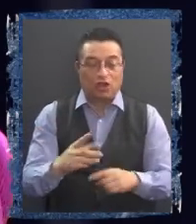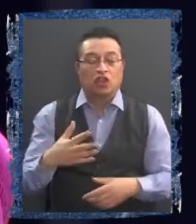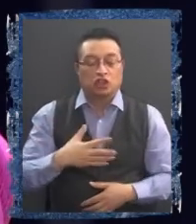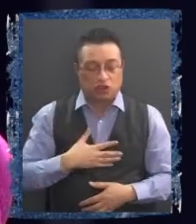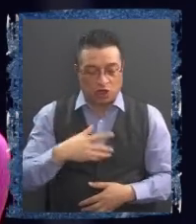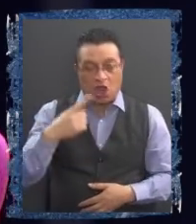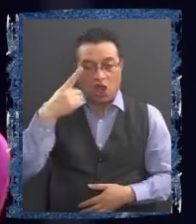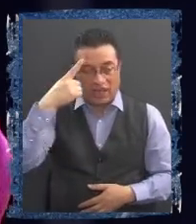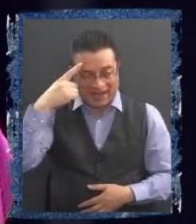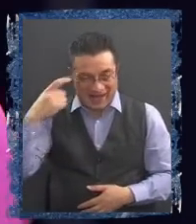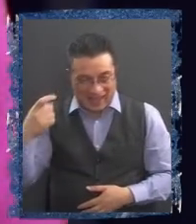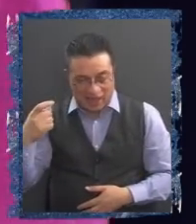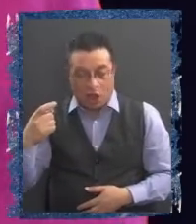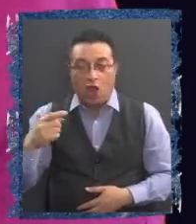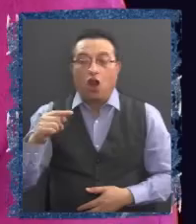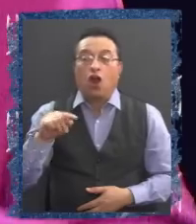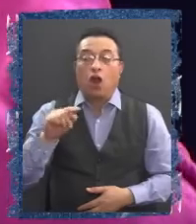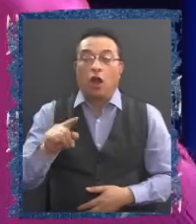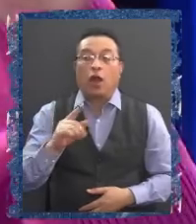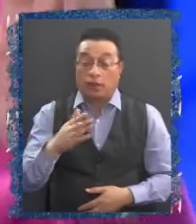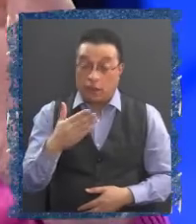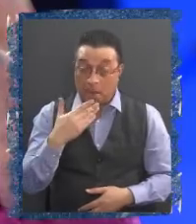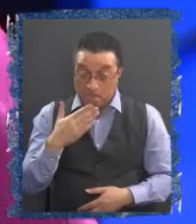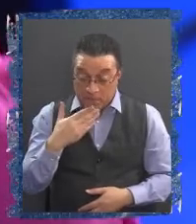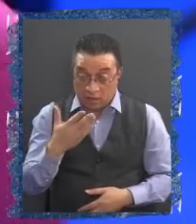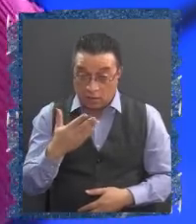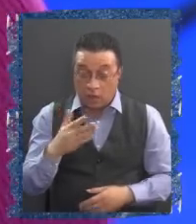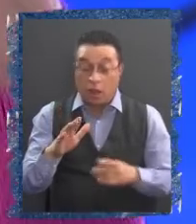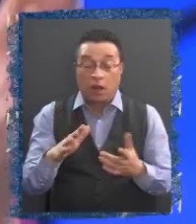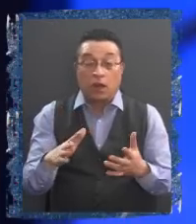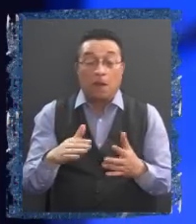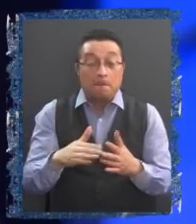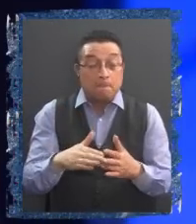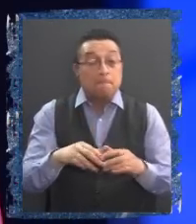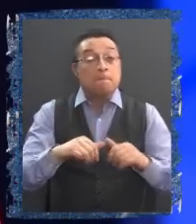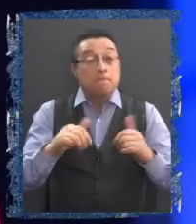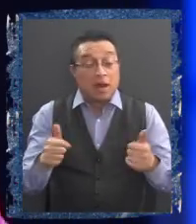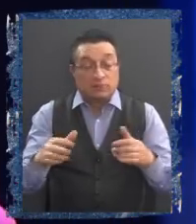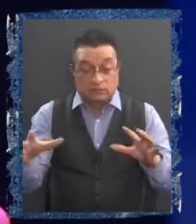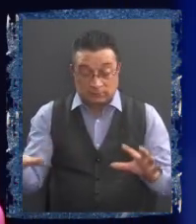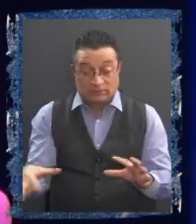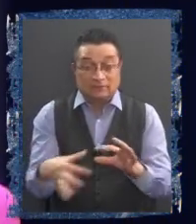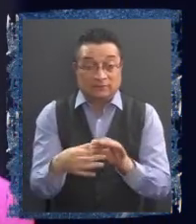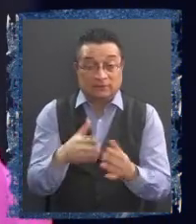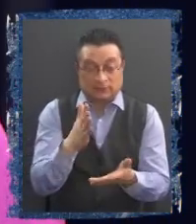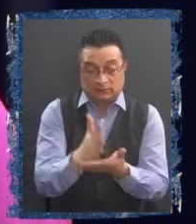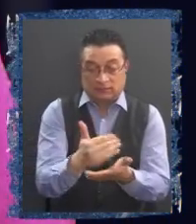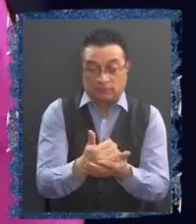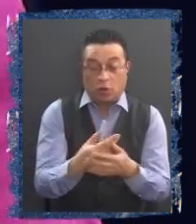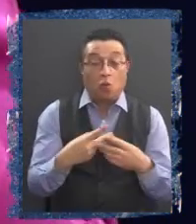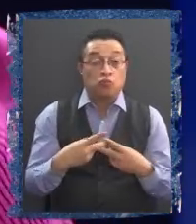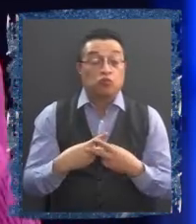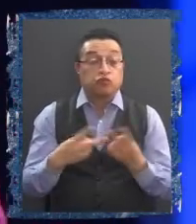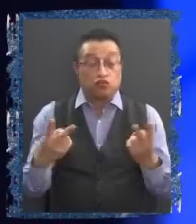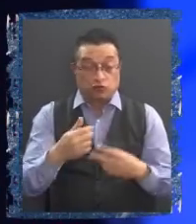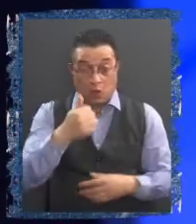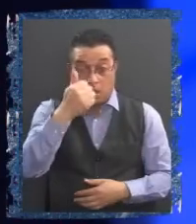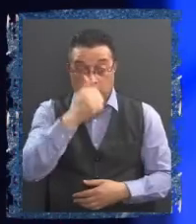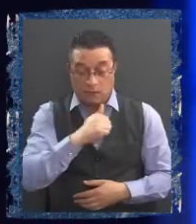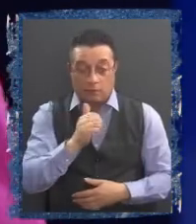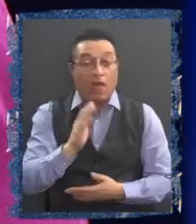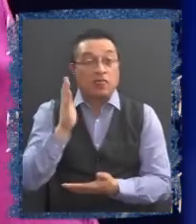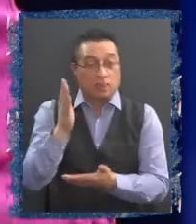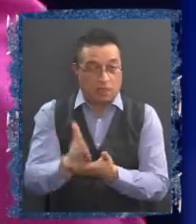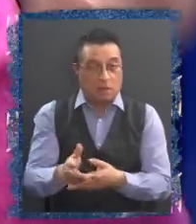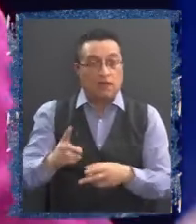que también incluso más allá de la alianza estratégica público-privada que va a tener que hacerse,